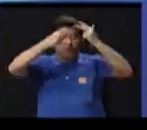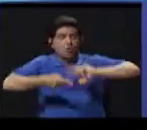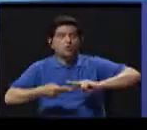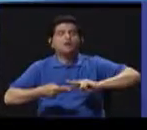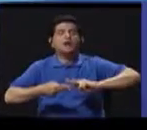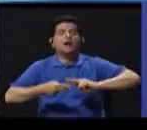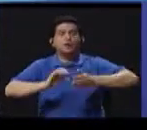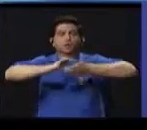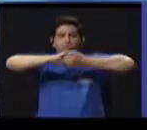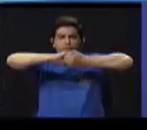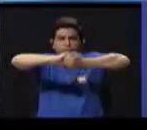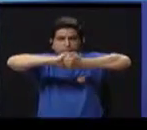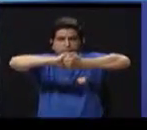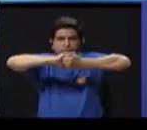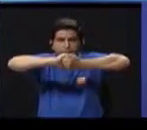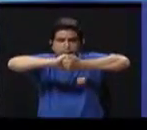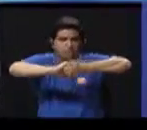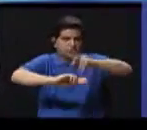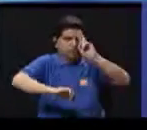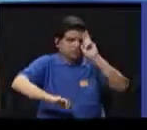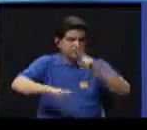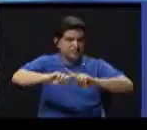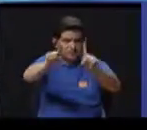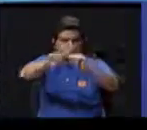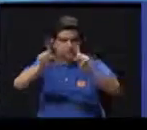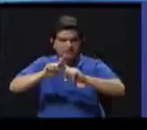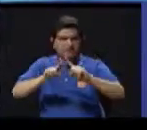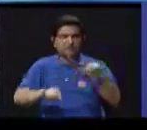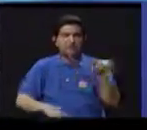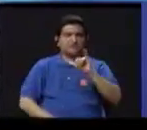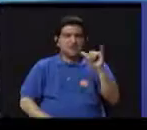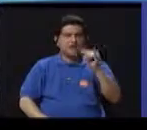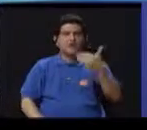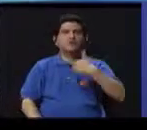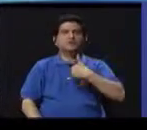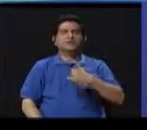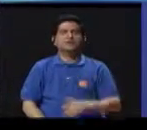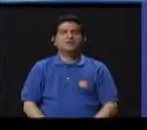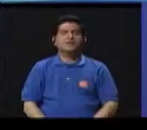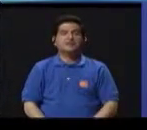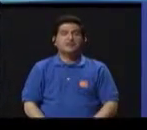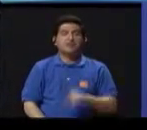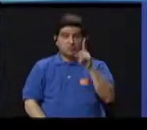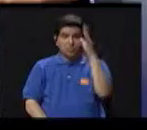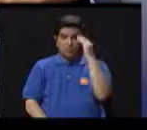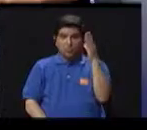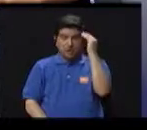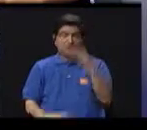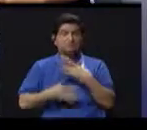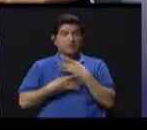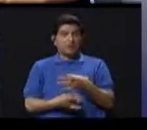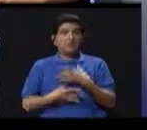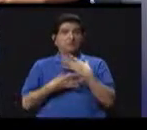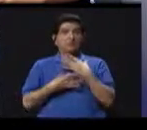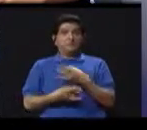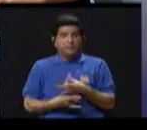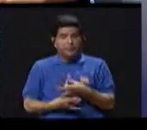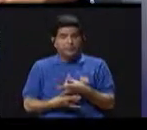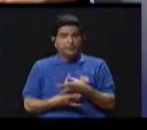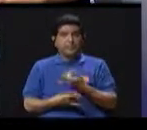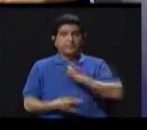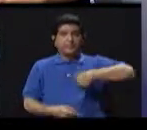lo contrario, que demuestra la solidaridad, el respeto a las diferencias y a la vez la igualdad. Creo que es una experiencia